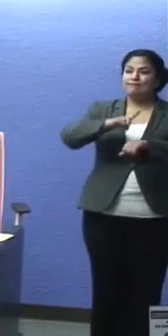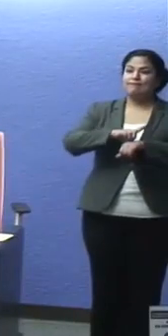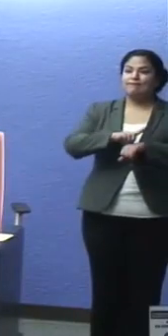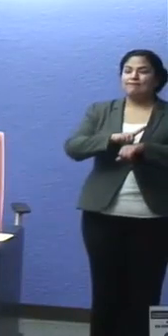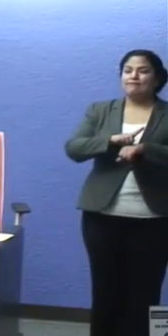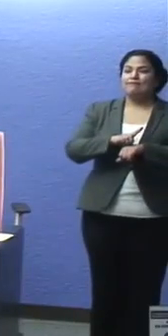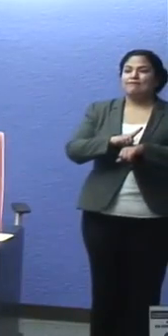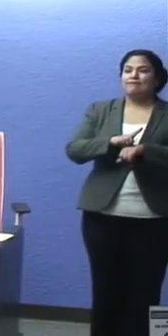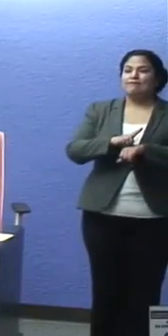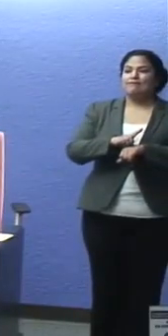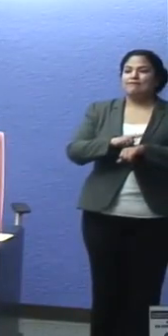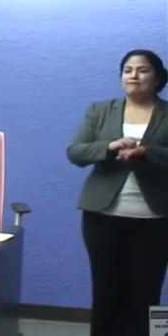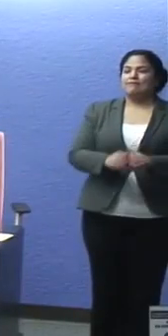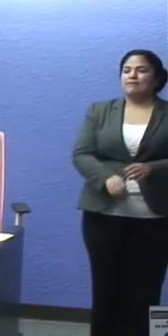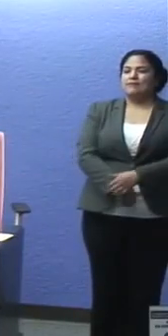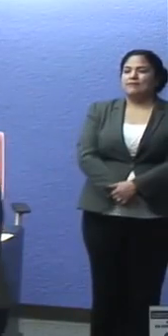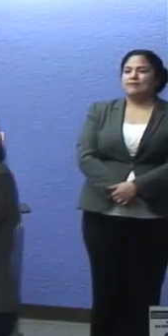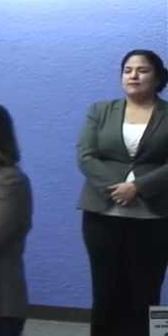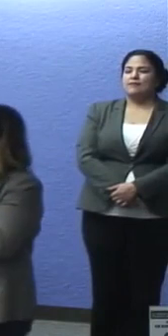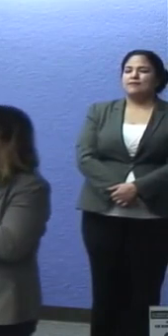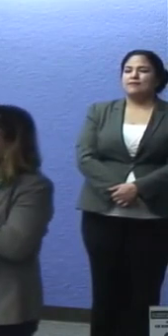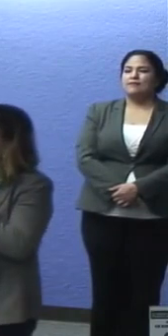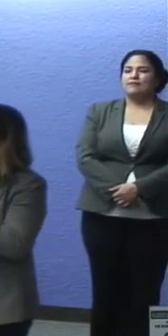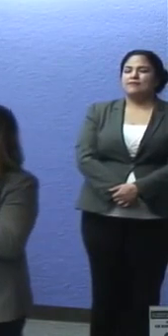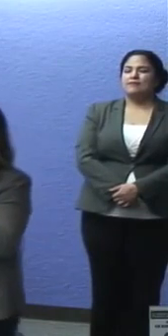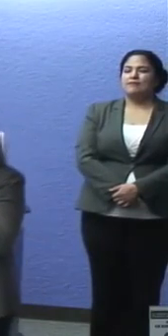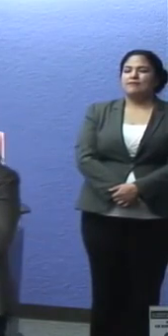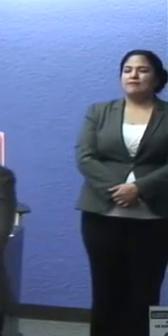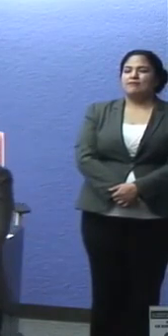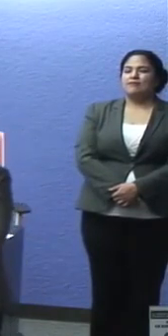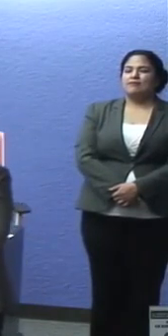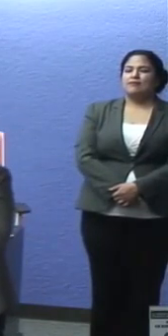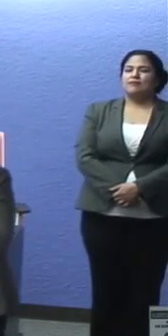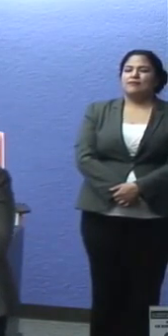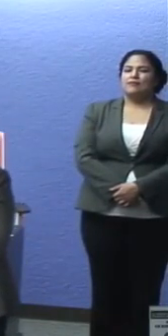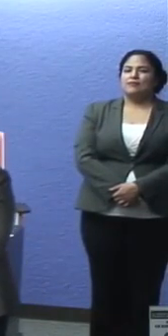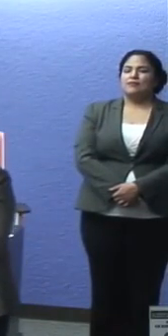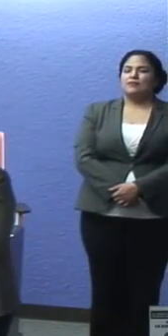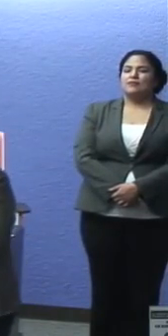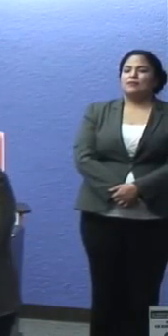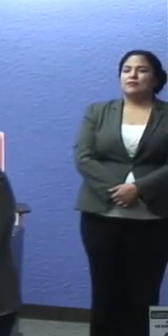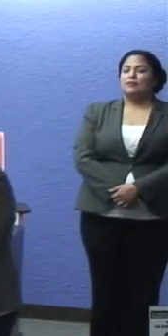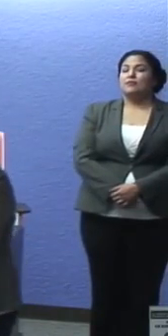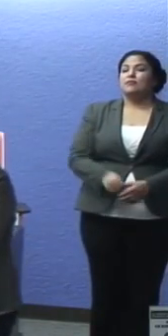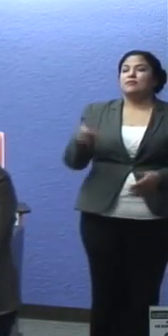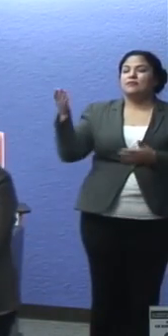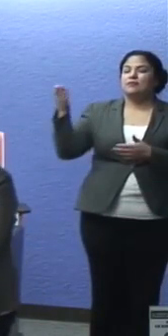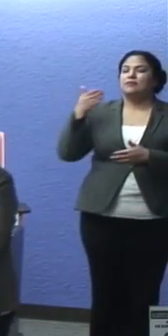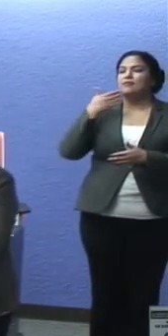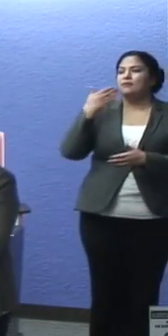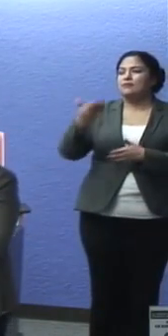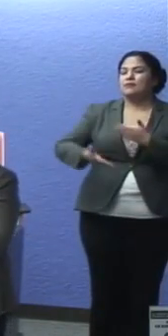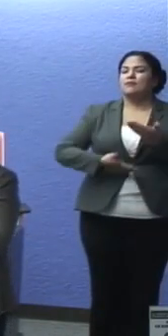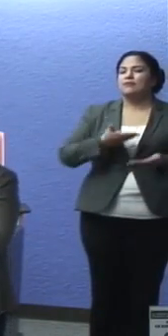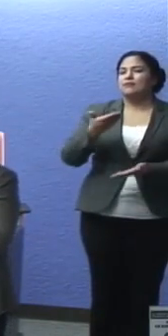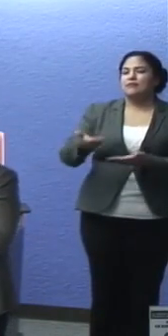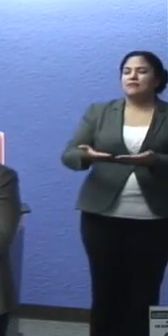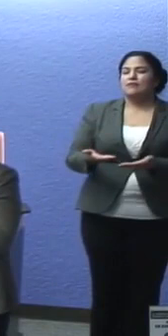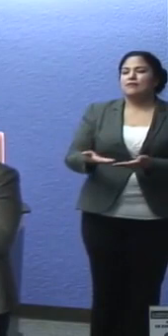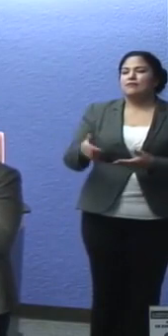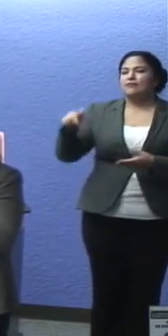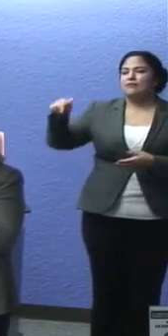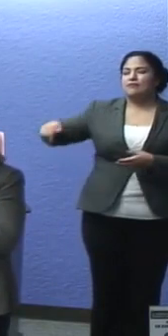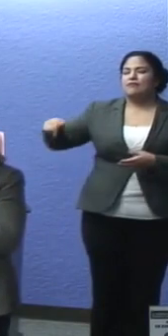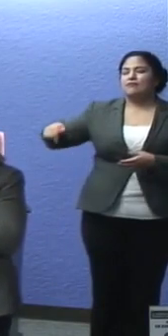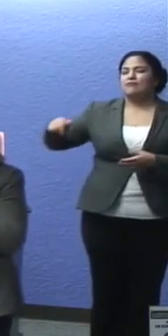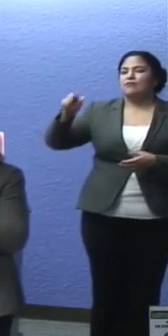Sean ustedes bienvenidas, sean ustedes bienvenidos a este Instituto de Investigaciones Jurídicas de la UNAM, a este evento